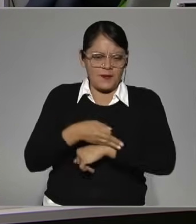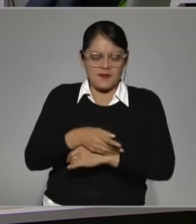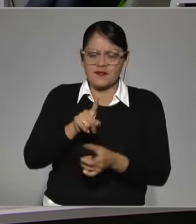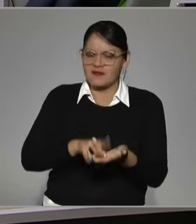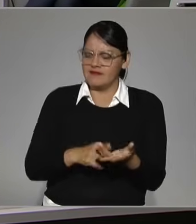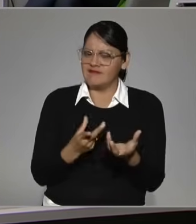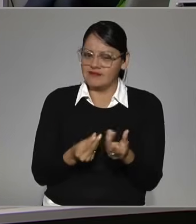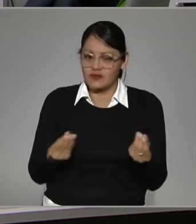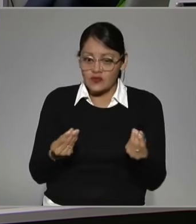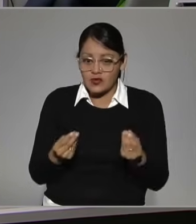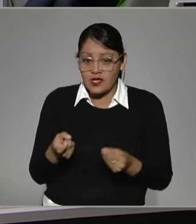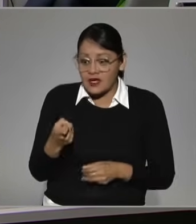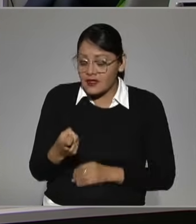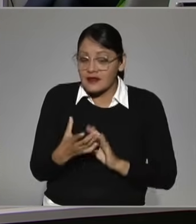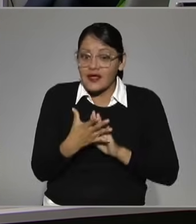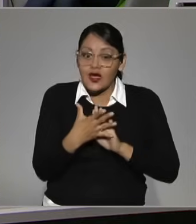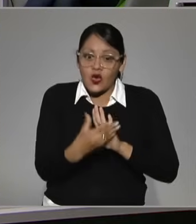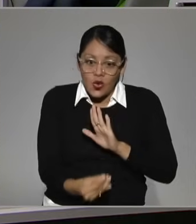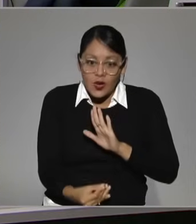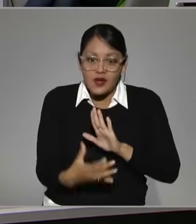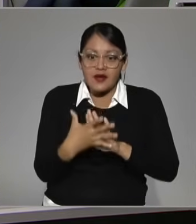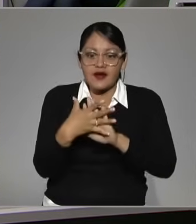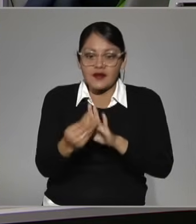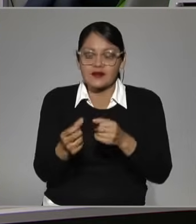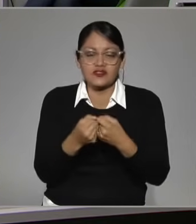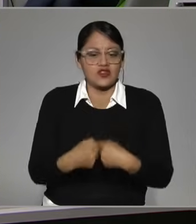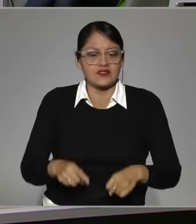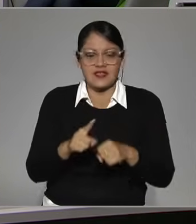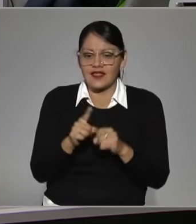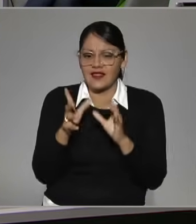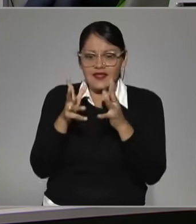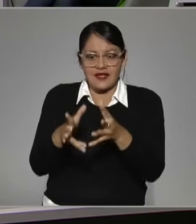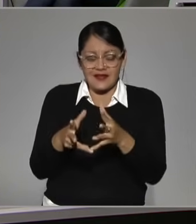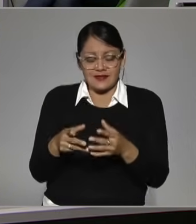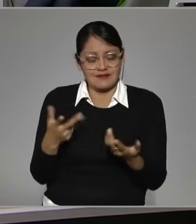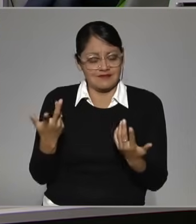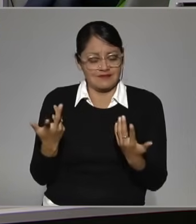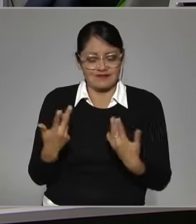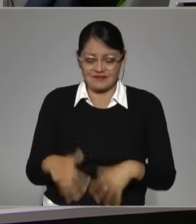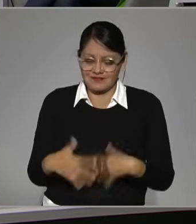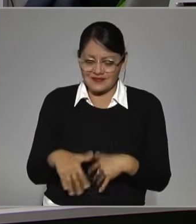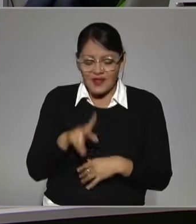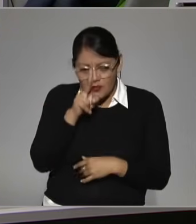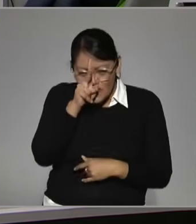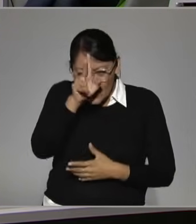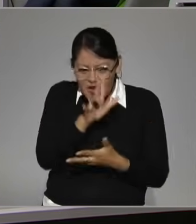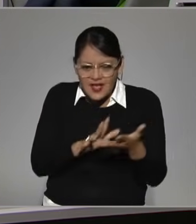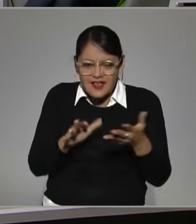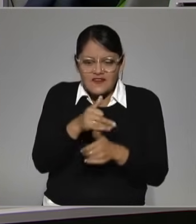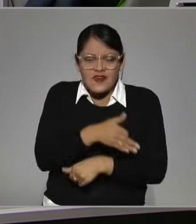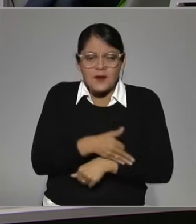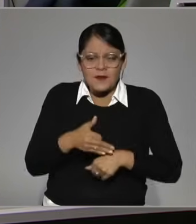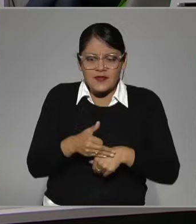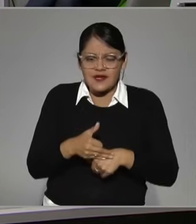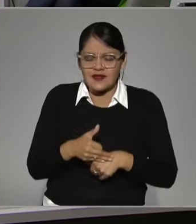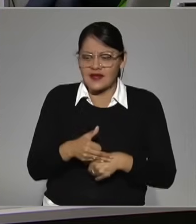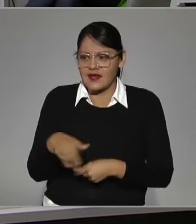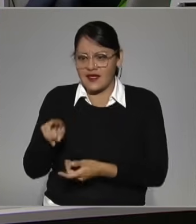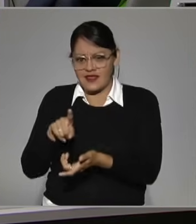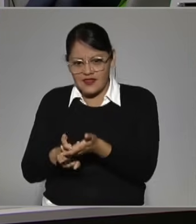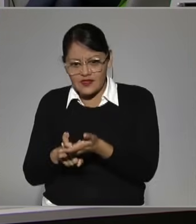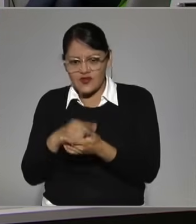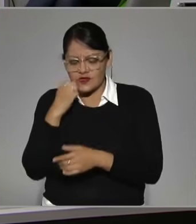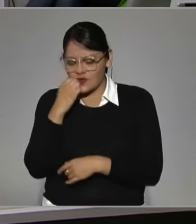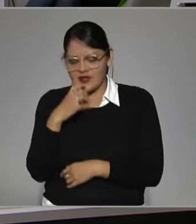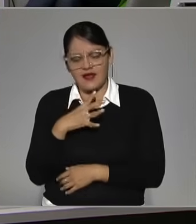y que se replica en la sociedad y que es indudable. Hay violencia en la familia, la va a ver en las escuelas,